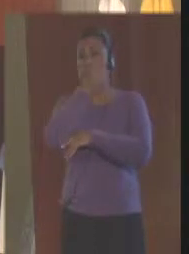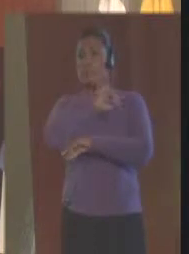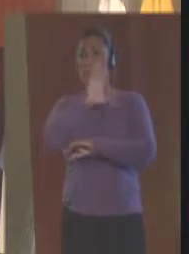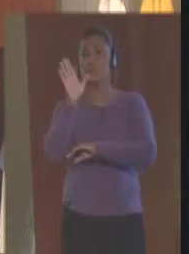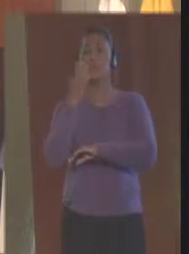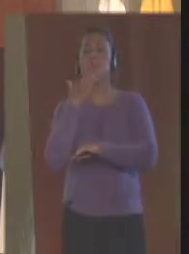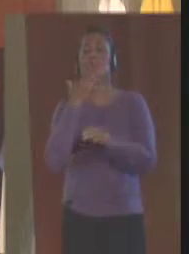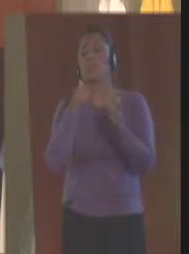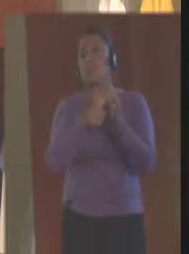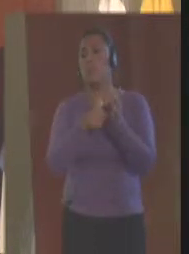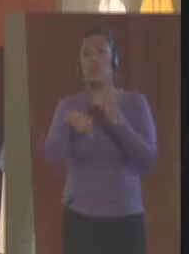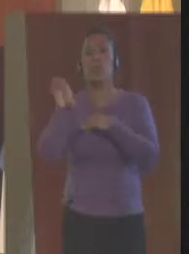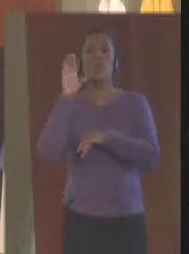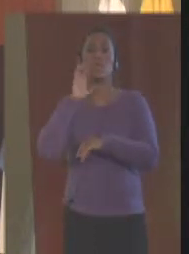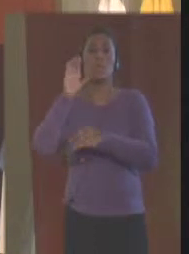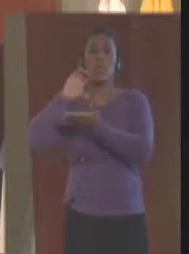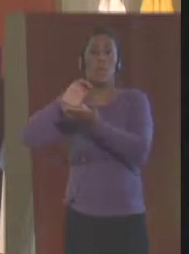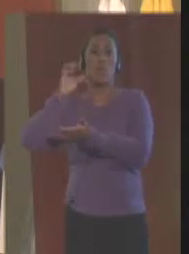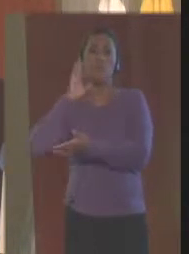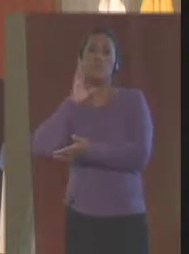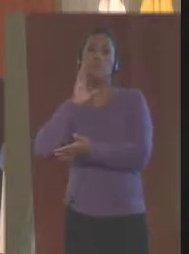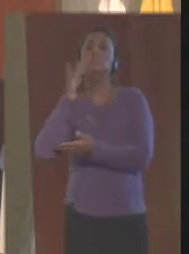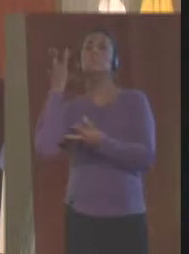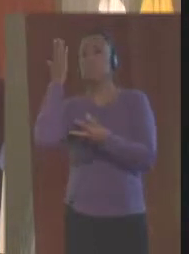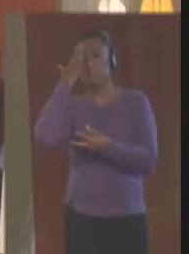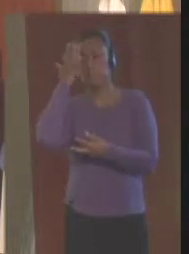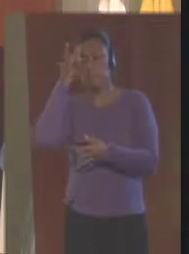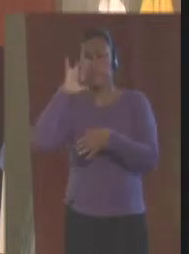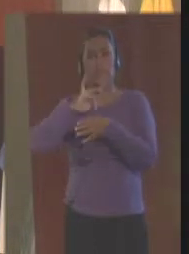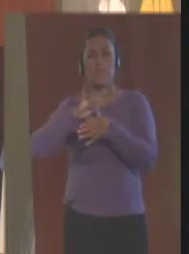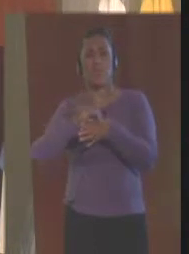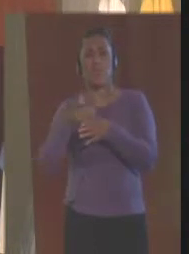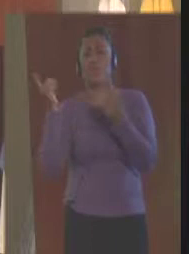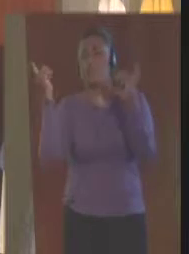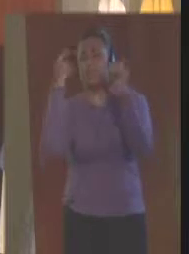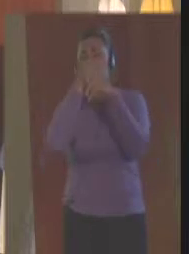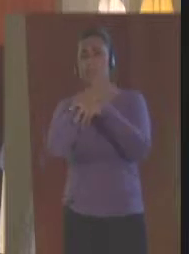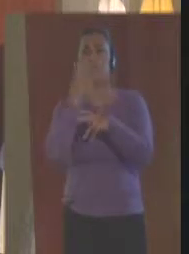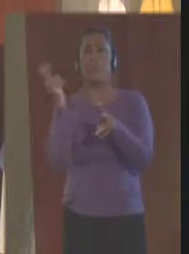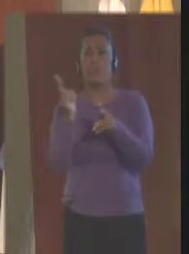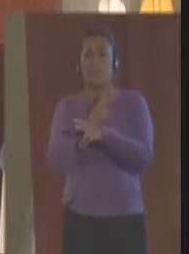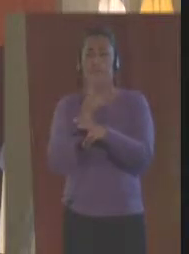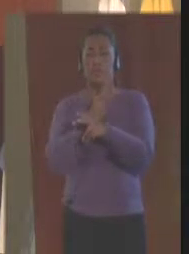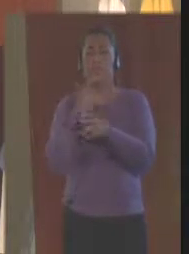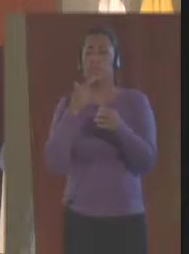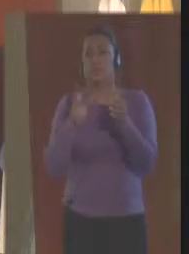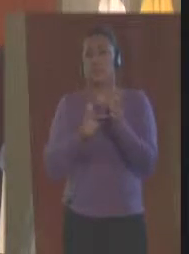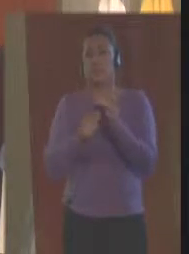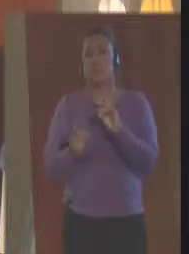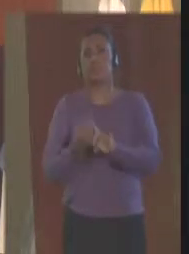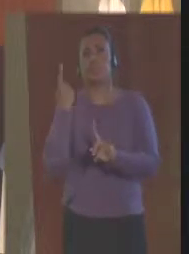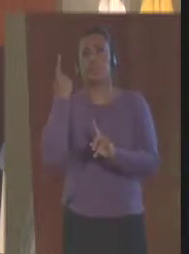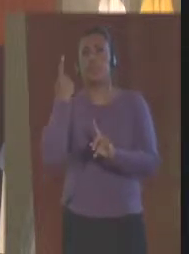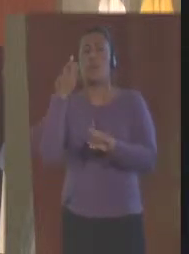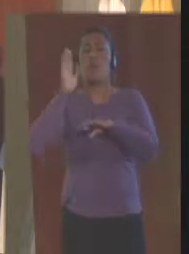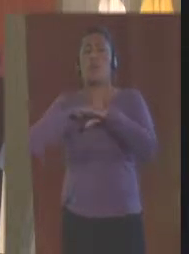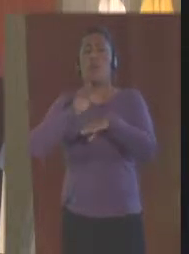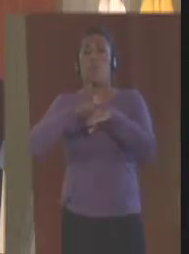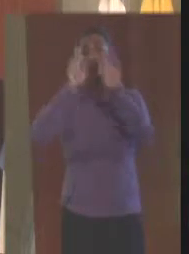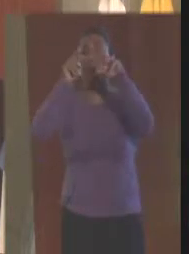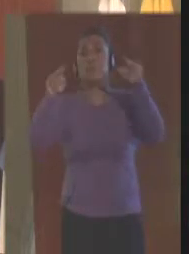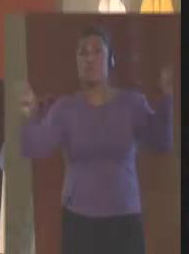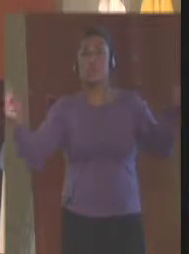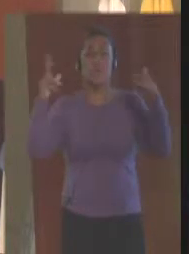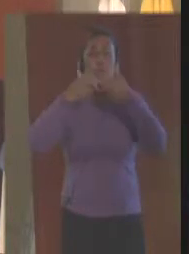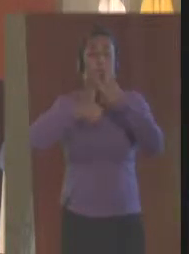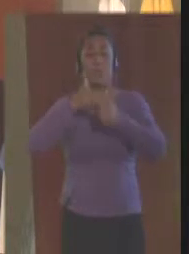hemos concebido ya en Cuenca el tema del riesgo desde una concepción amplia. Primero, de la determinación de una amenaza natural, que